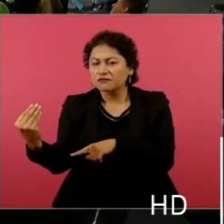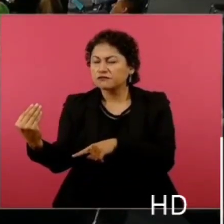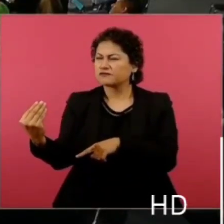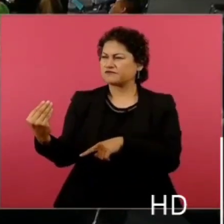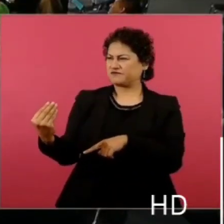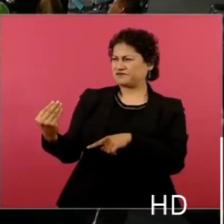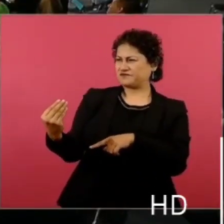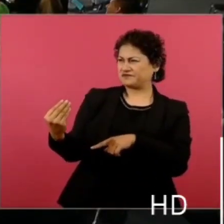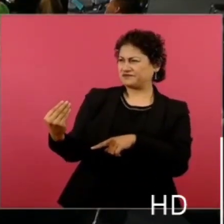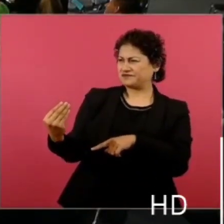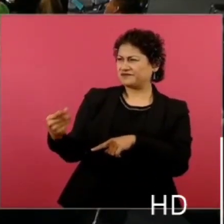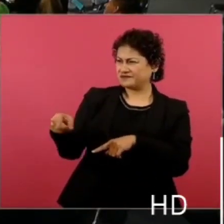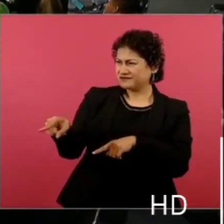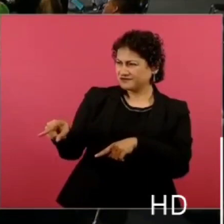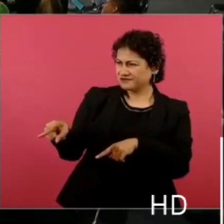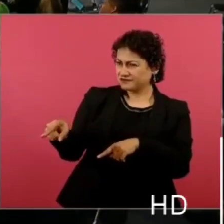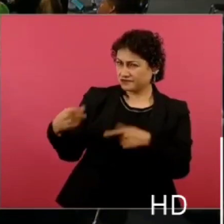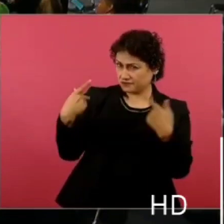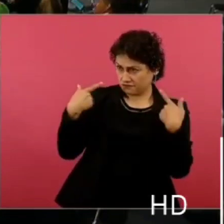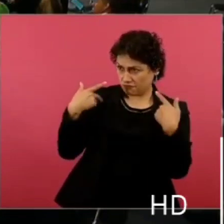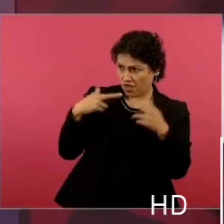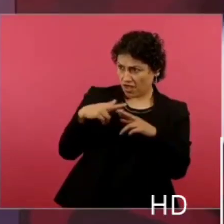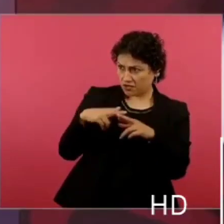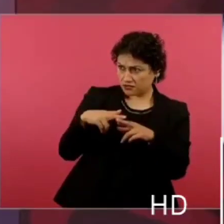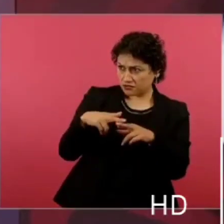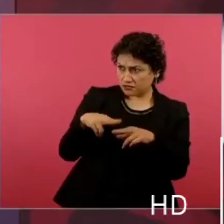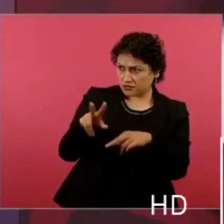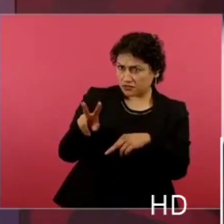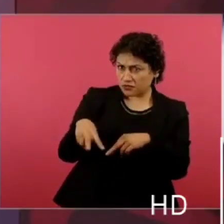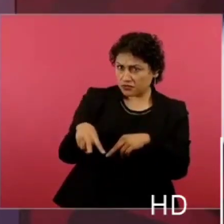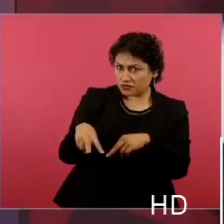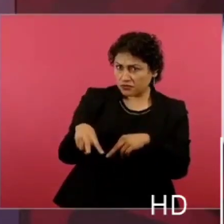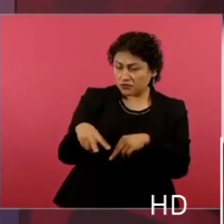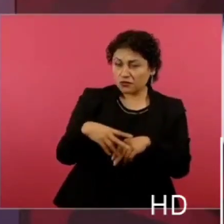¿Qué era? Maestro, ¿no? Maestro Han.